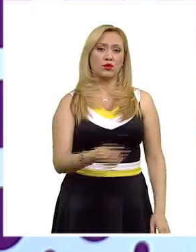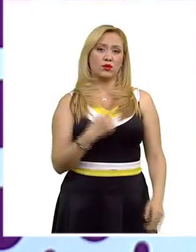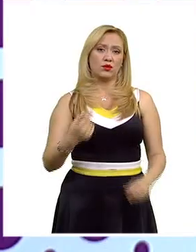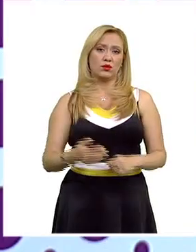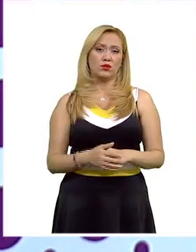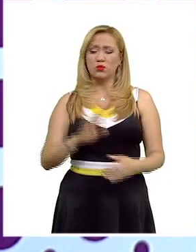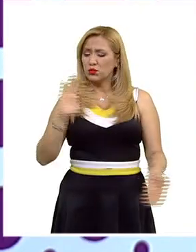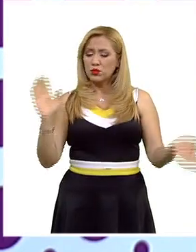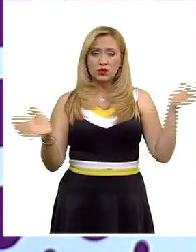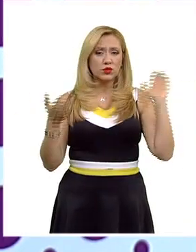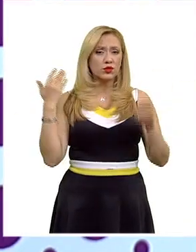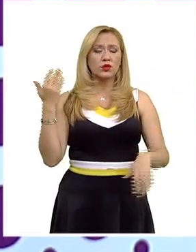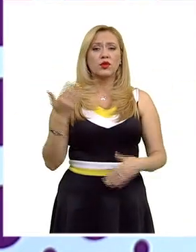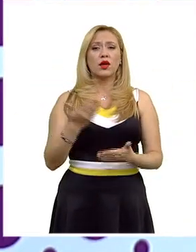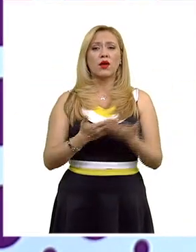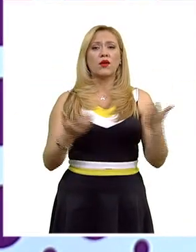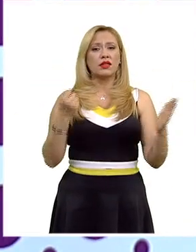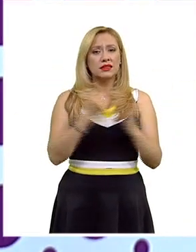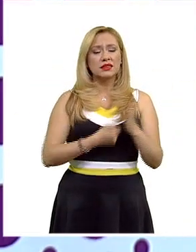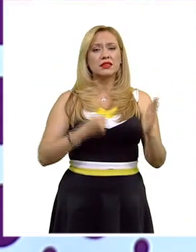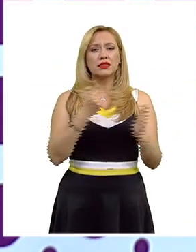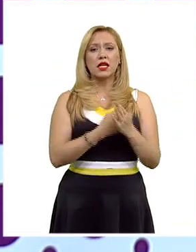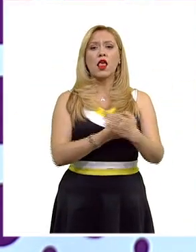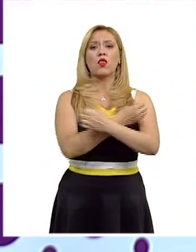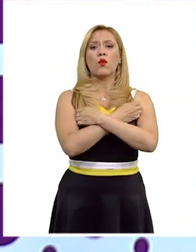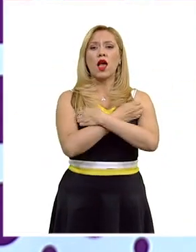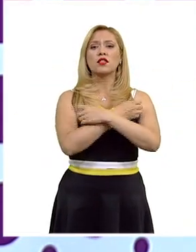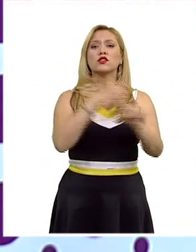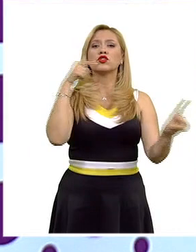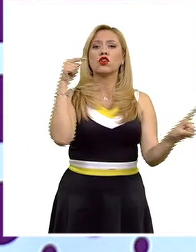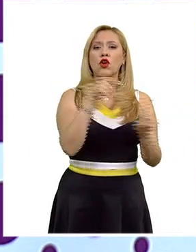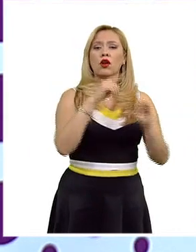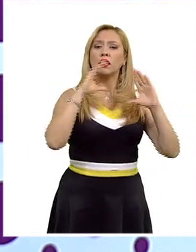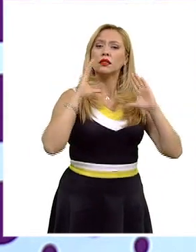que insistir en esta parte de la educación como una responsabilidad